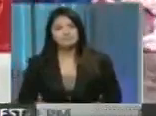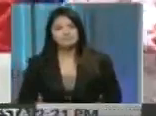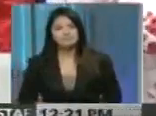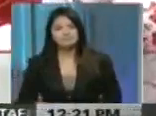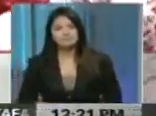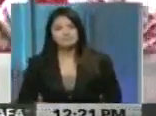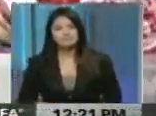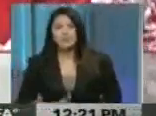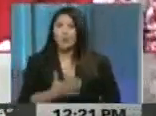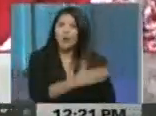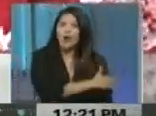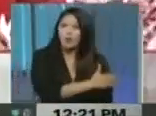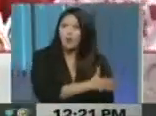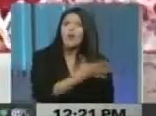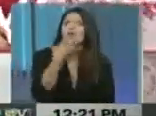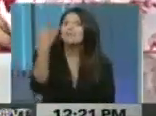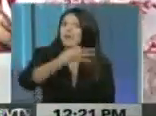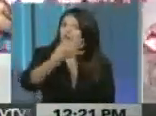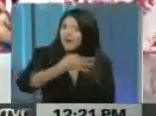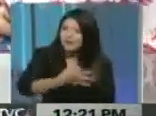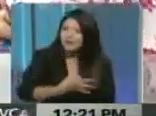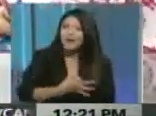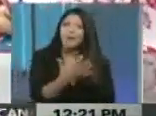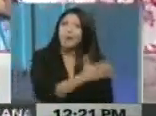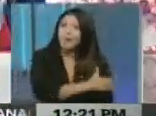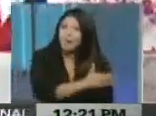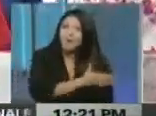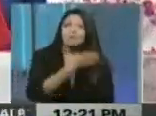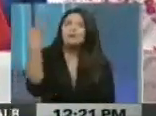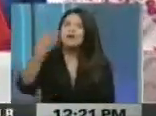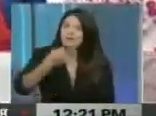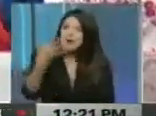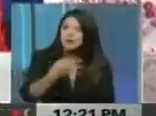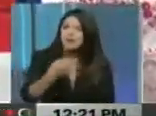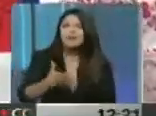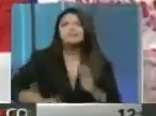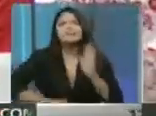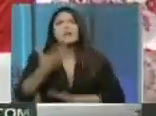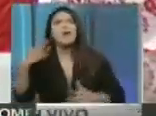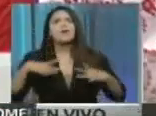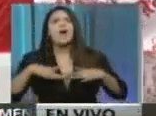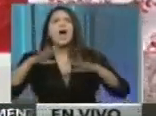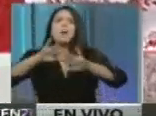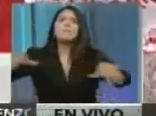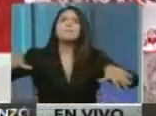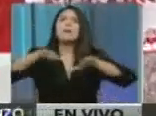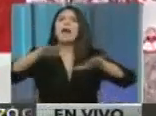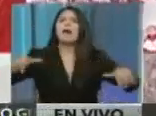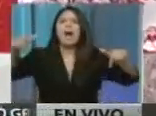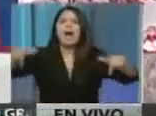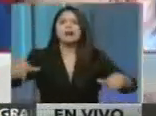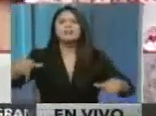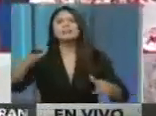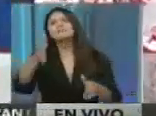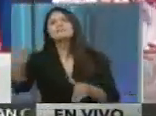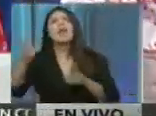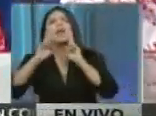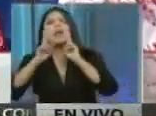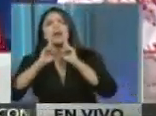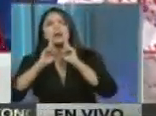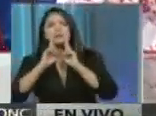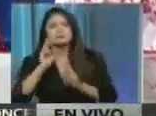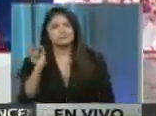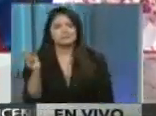Un escuario de verdad, verdad, va de vacaciones para la playa en Camurí. No,